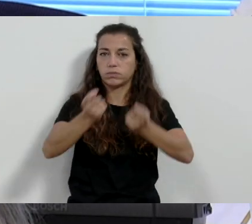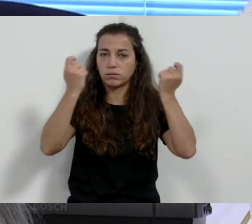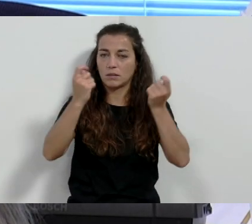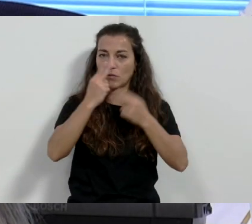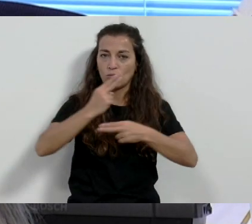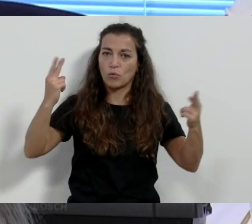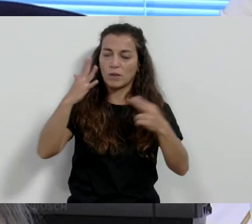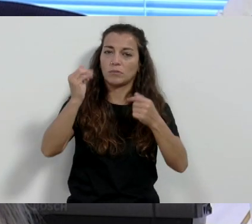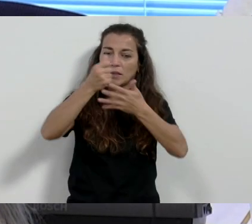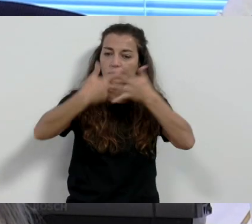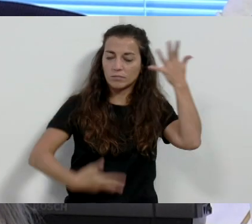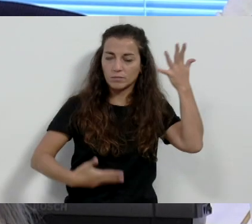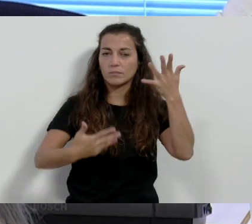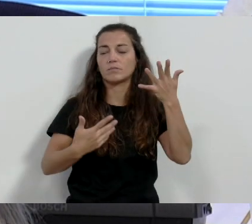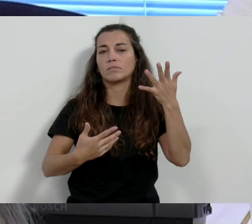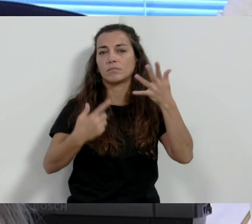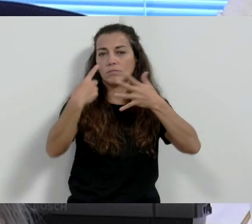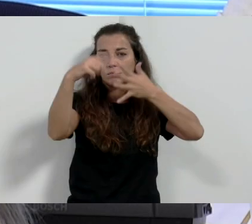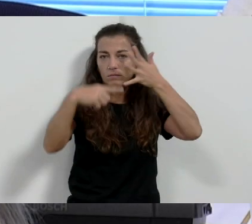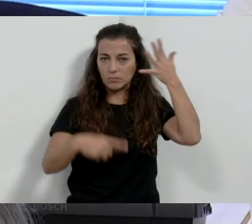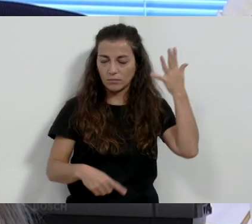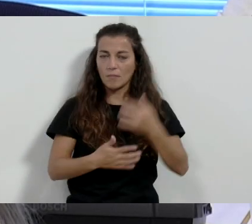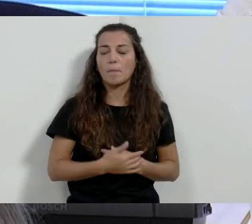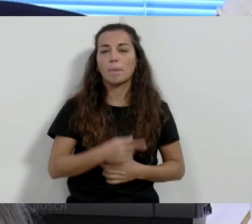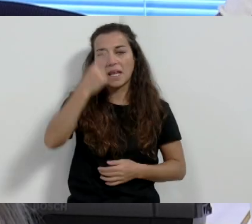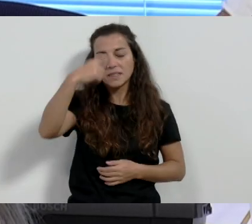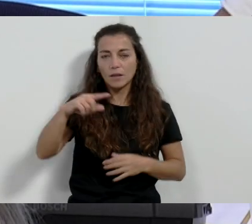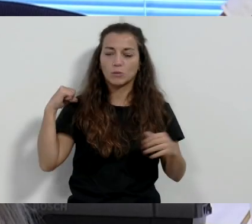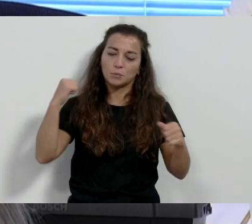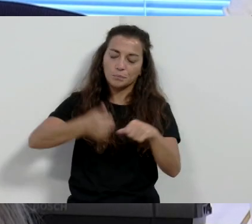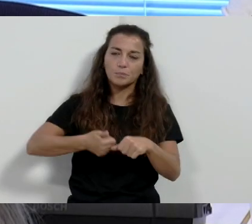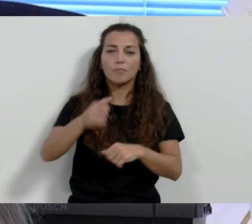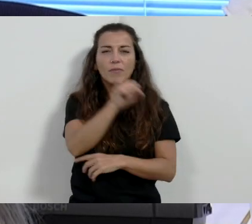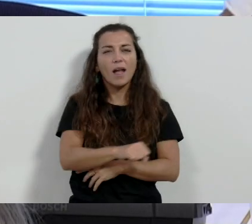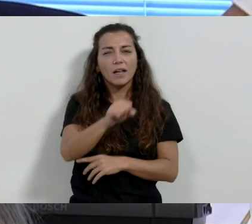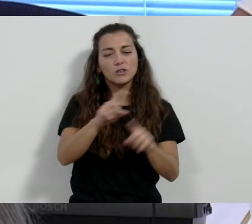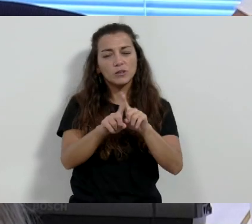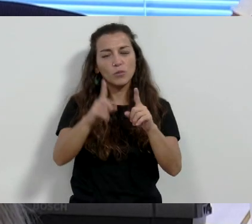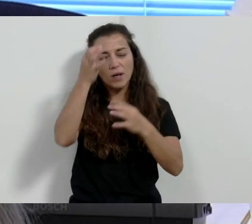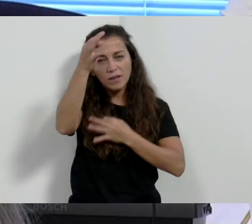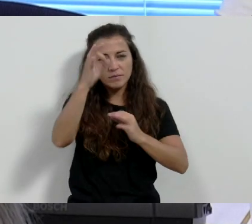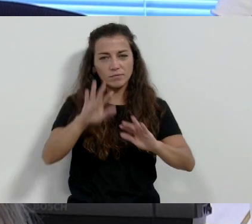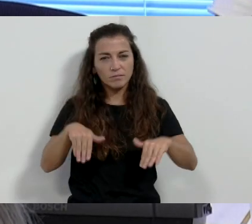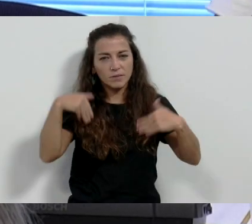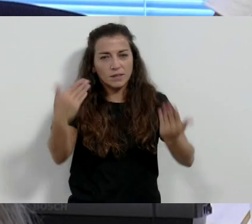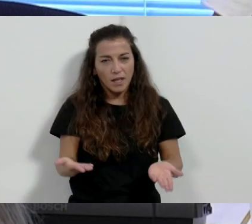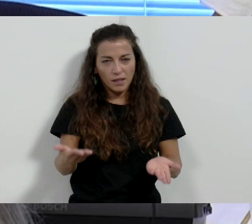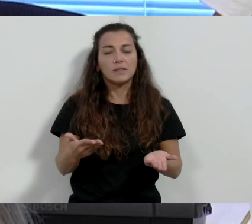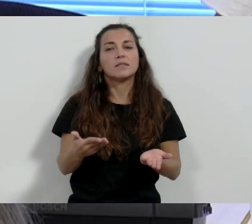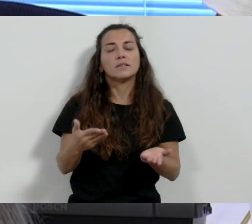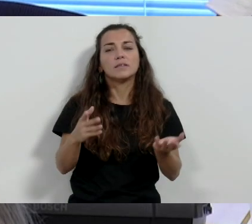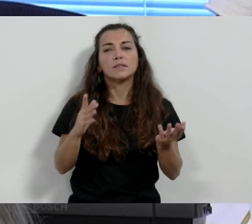inventariarlos. Sabemos que a lo largo de estos años esos regalos y presentes se han producido. Este grupo